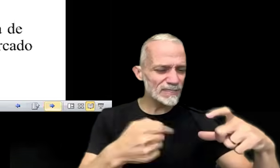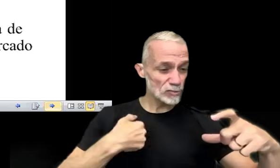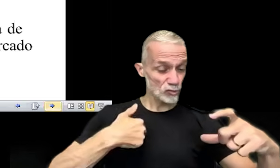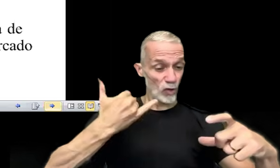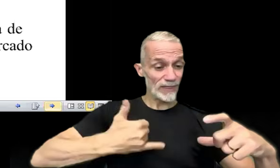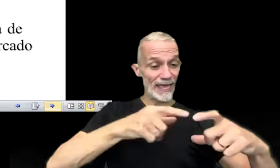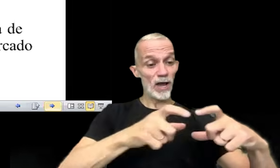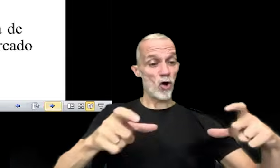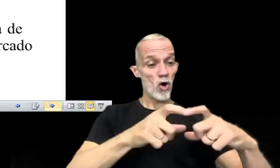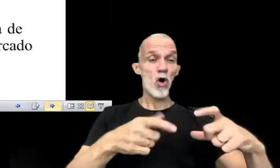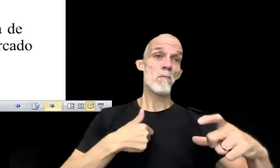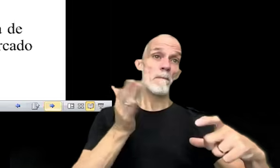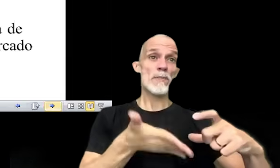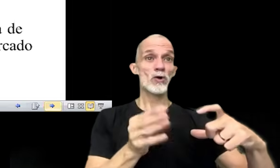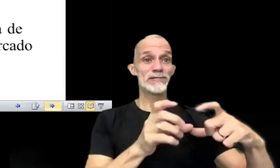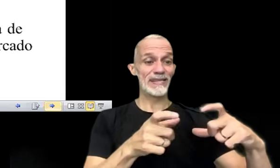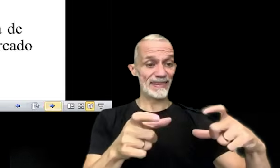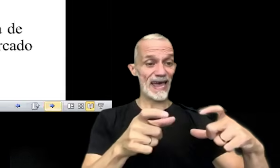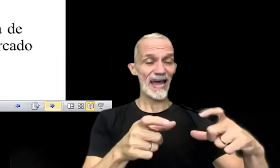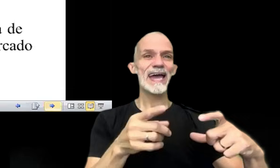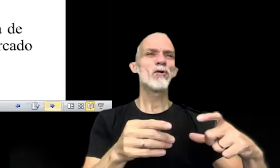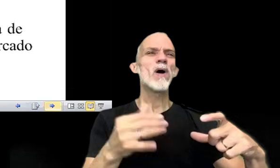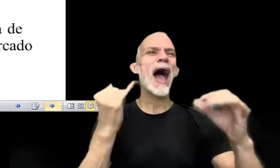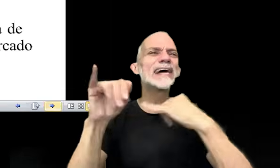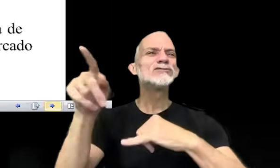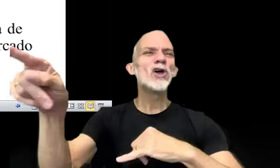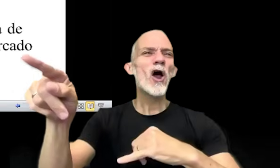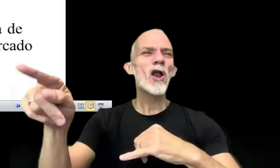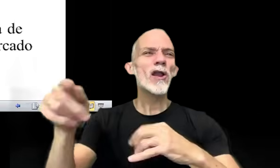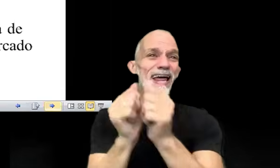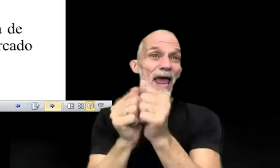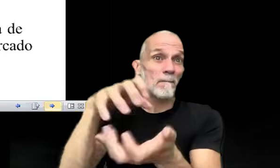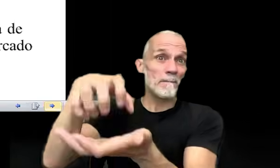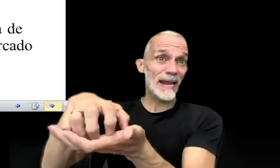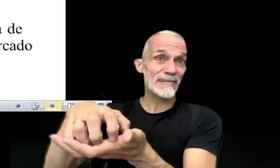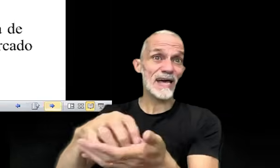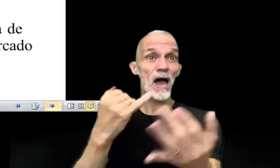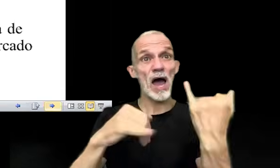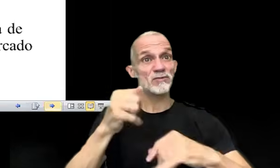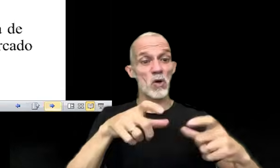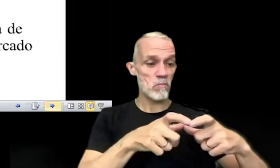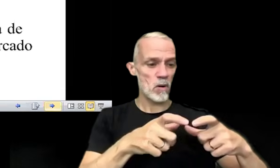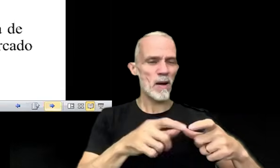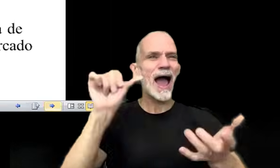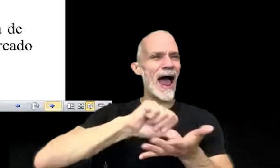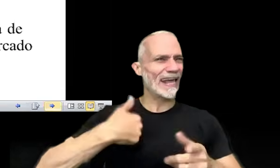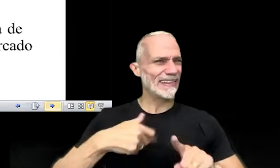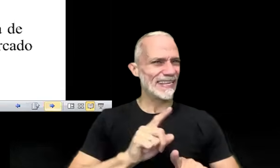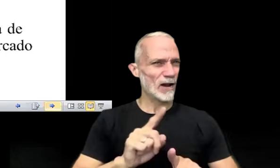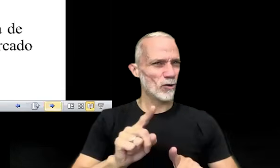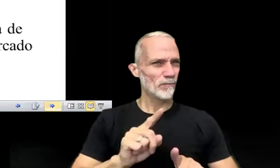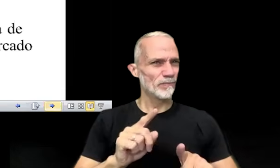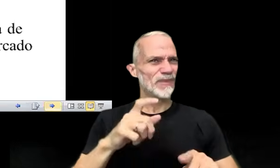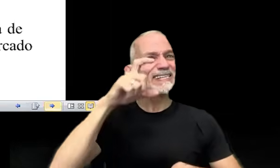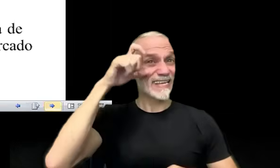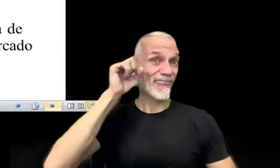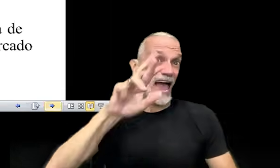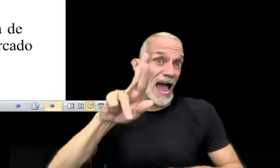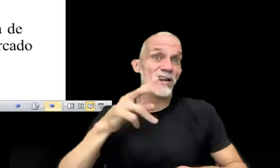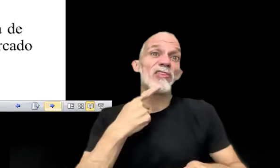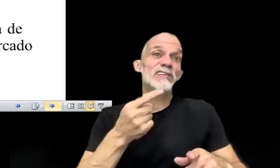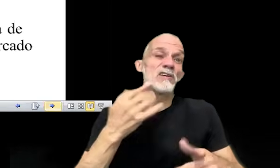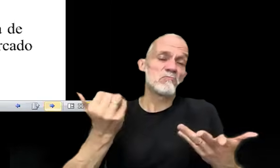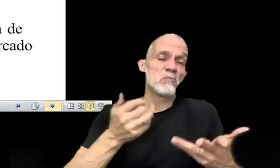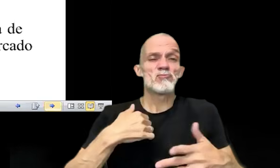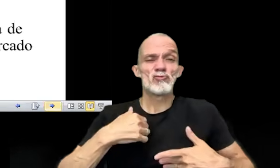que yo tengo un porcentaje de una acción de una empresa no radicada en el país. O sea, un CDR me